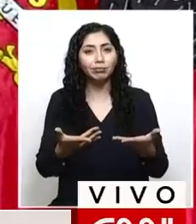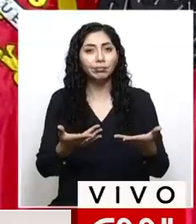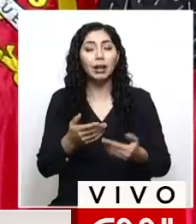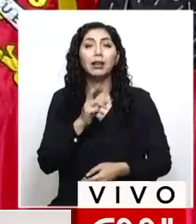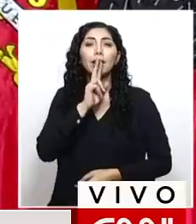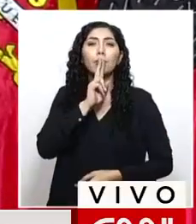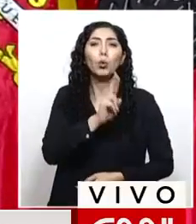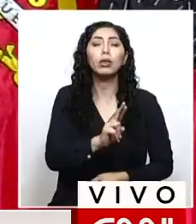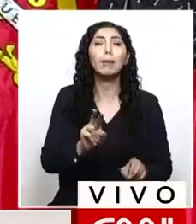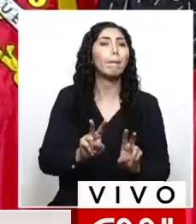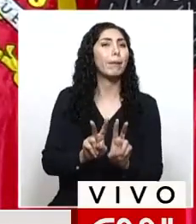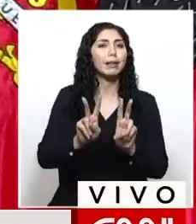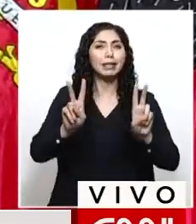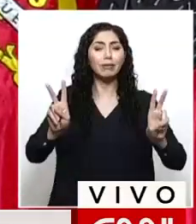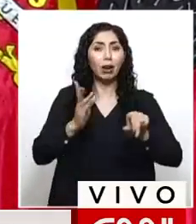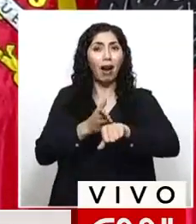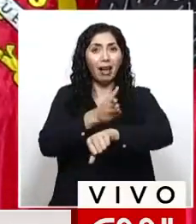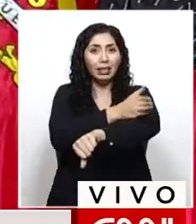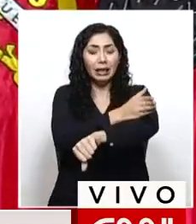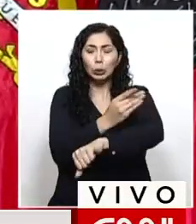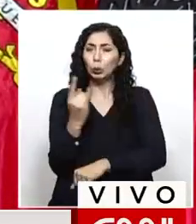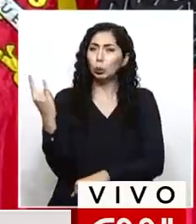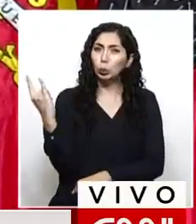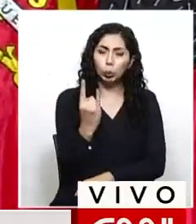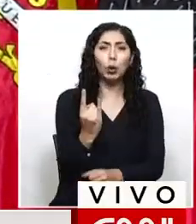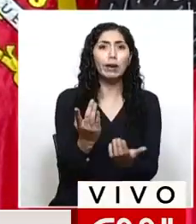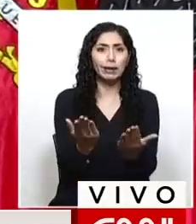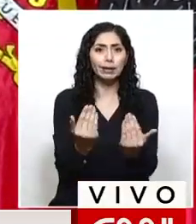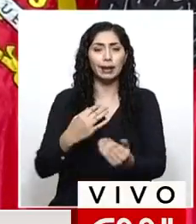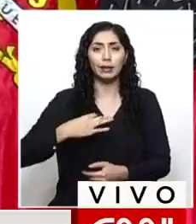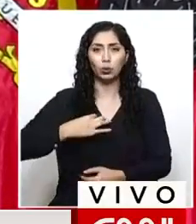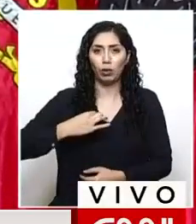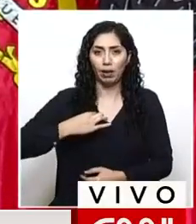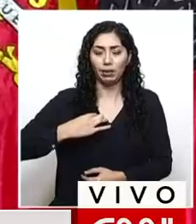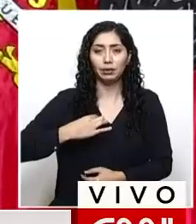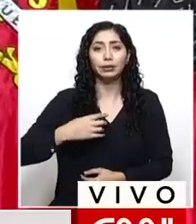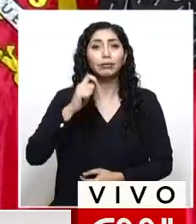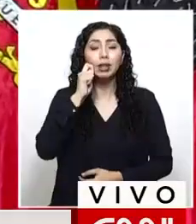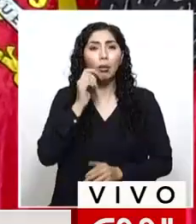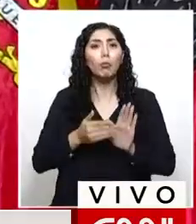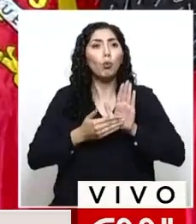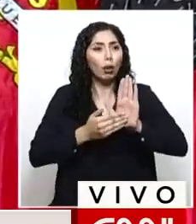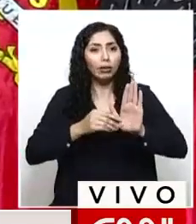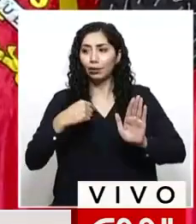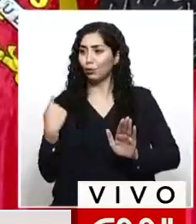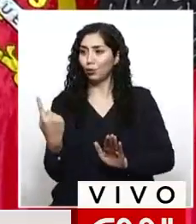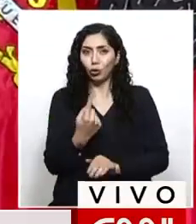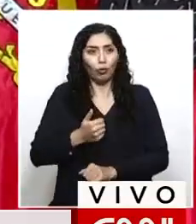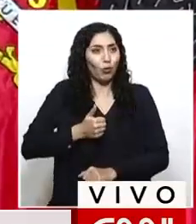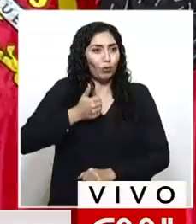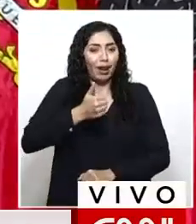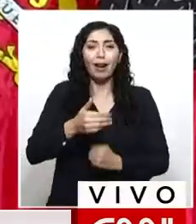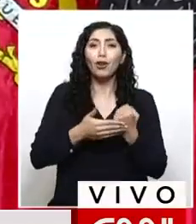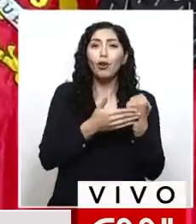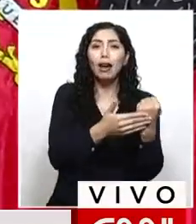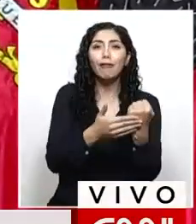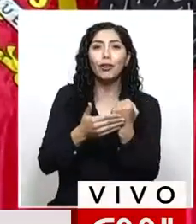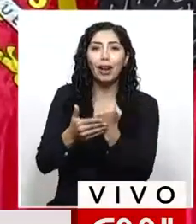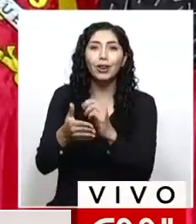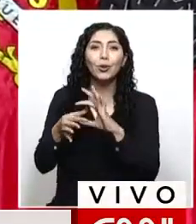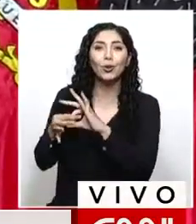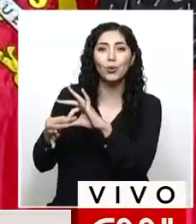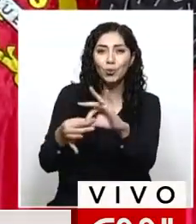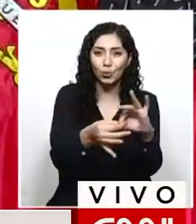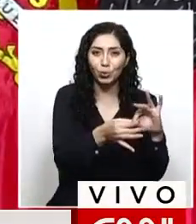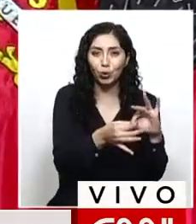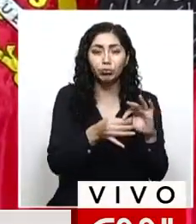a urgentes demandas ciudadanas, lo que demuestra nuestra capacidad de colaborar y crecer en conjunto. Lo sabemos, pues